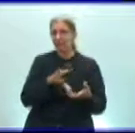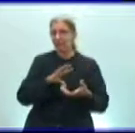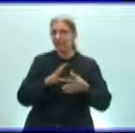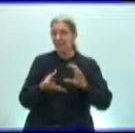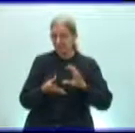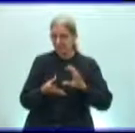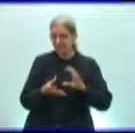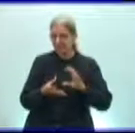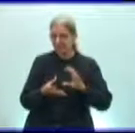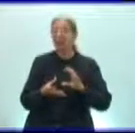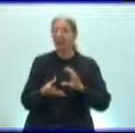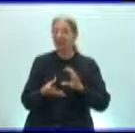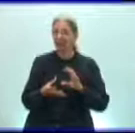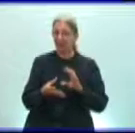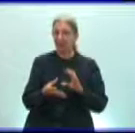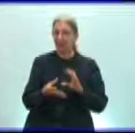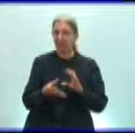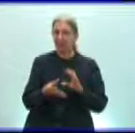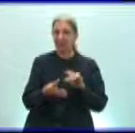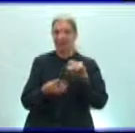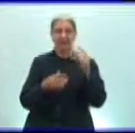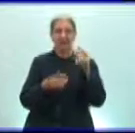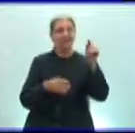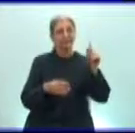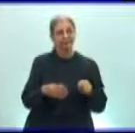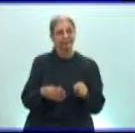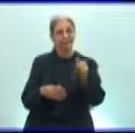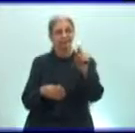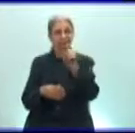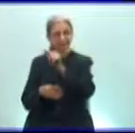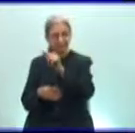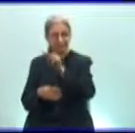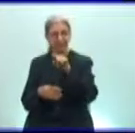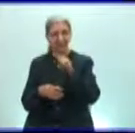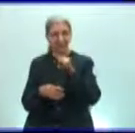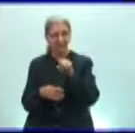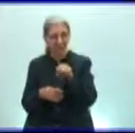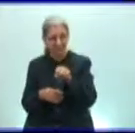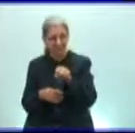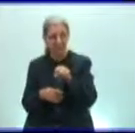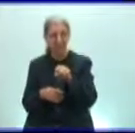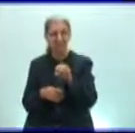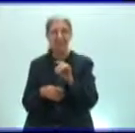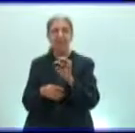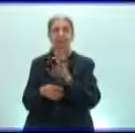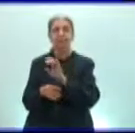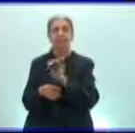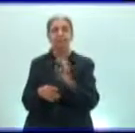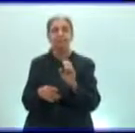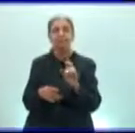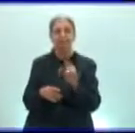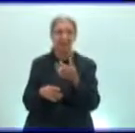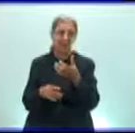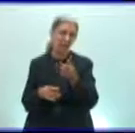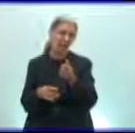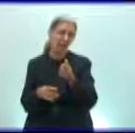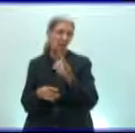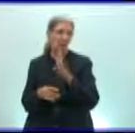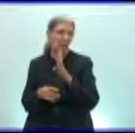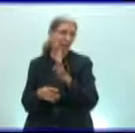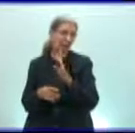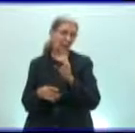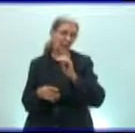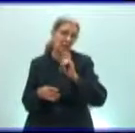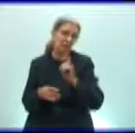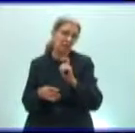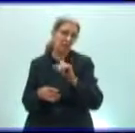lógicamente, y hay variables debajo del radical, le vamos a llamar ecuaciones con radicales. Fíjense que son las ecuaciones